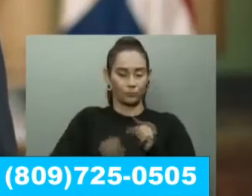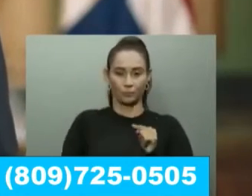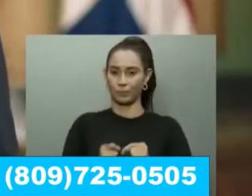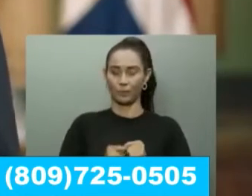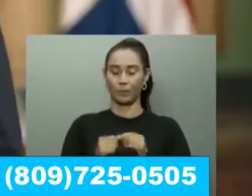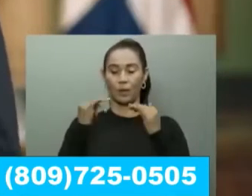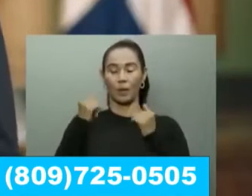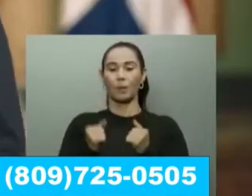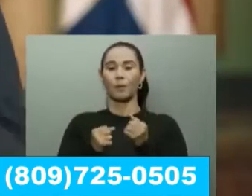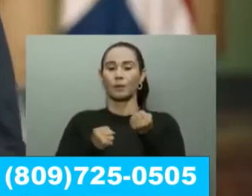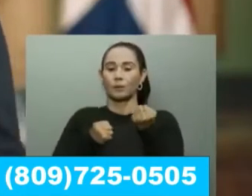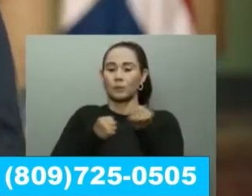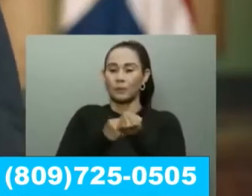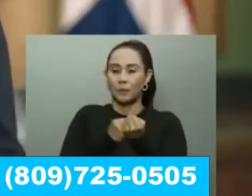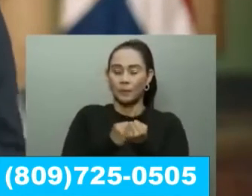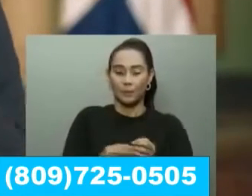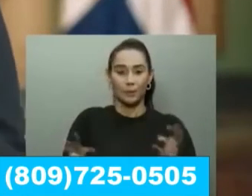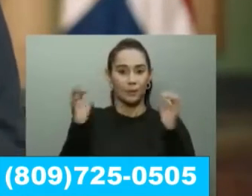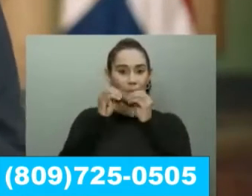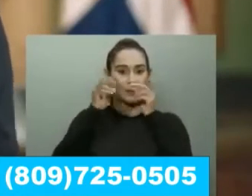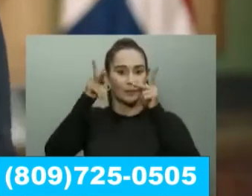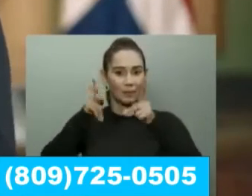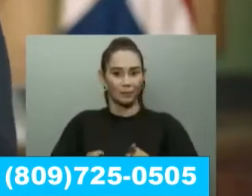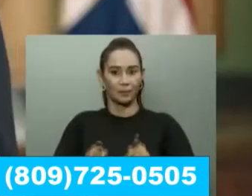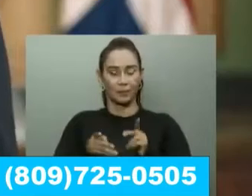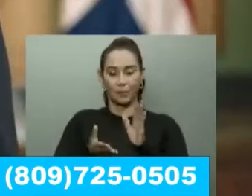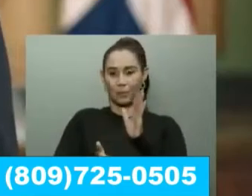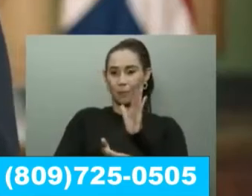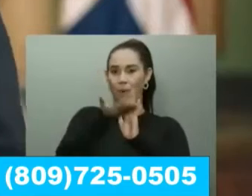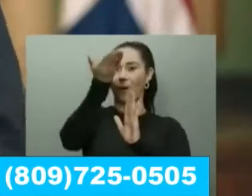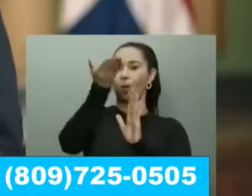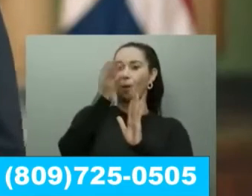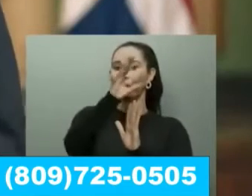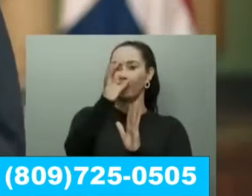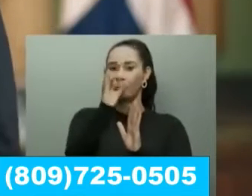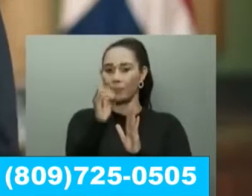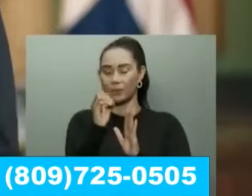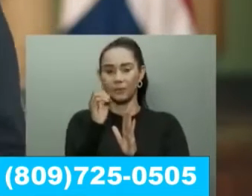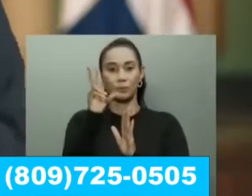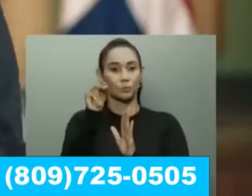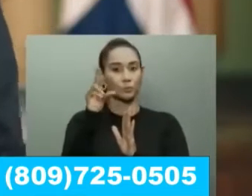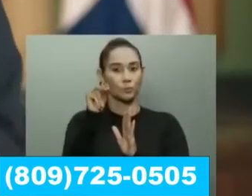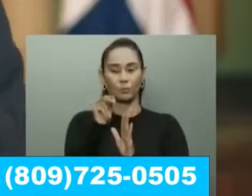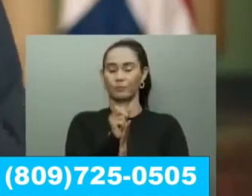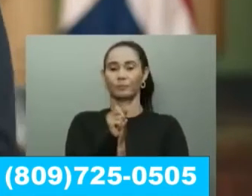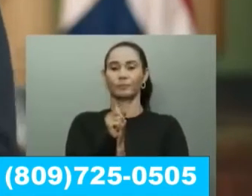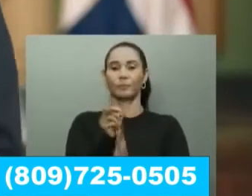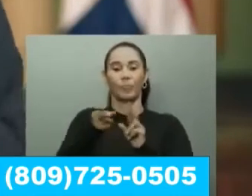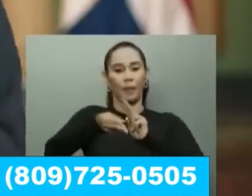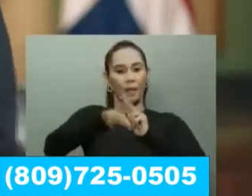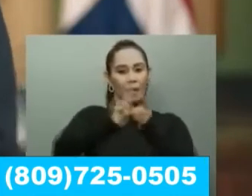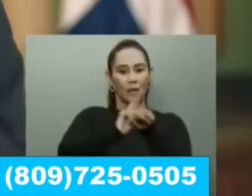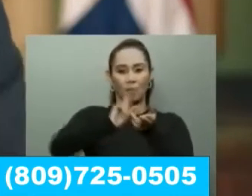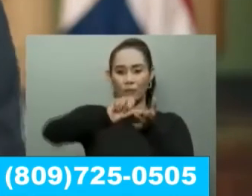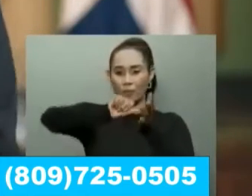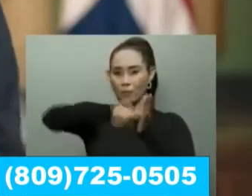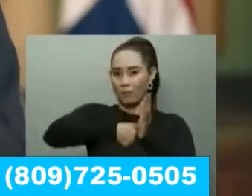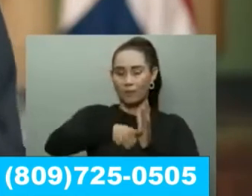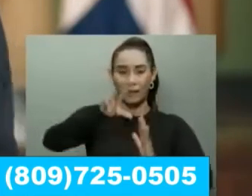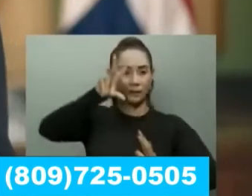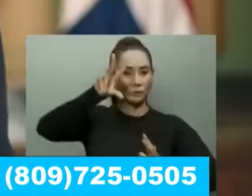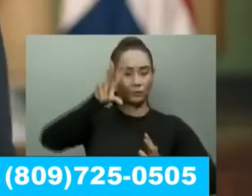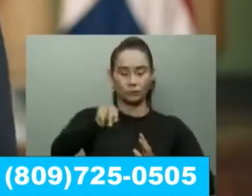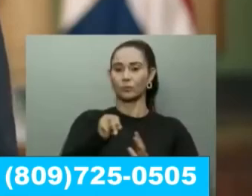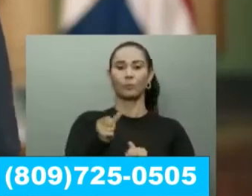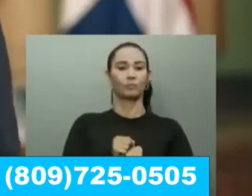y que hoy se ha demostrado exitosa abinader explicó que cuando llegó al gobierno no hace algo más de